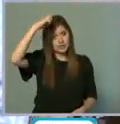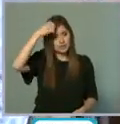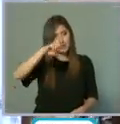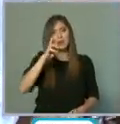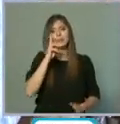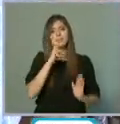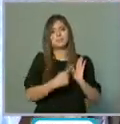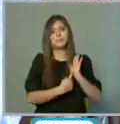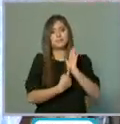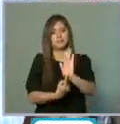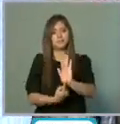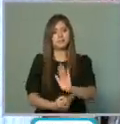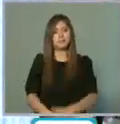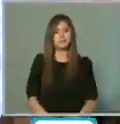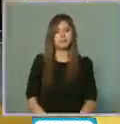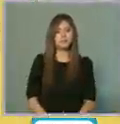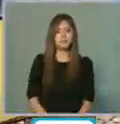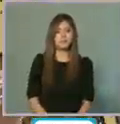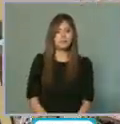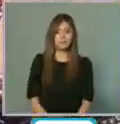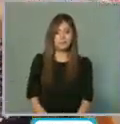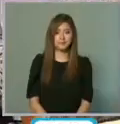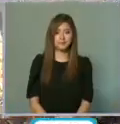vea. Venga.